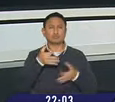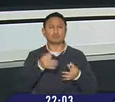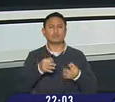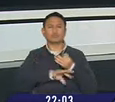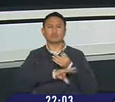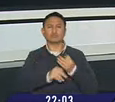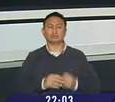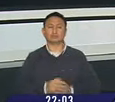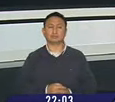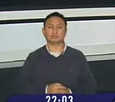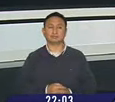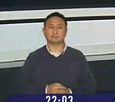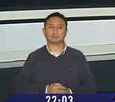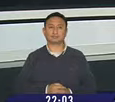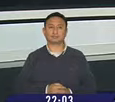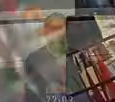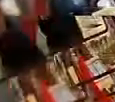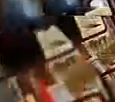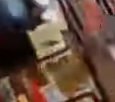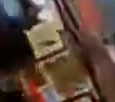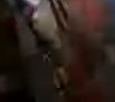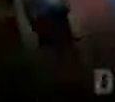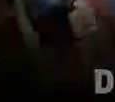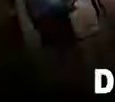los antisociales.